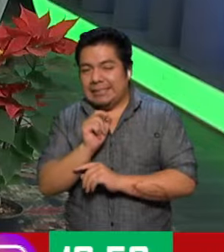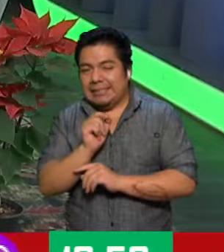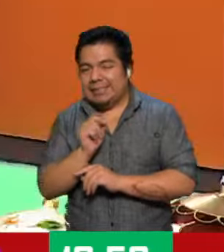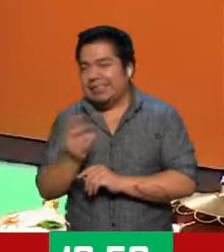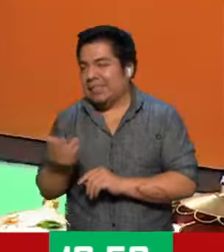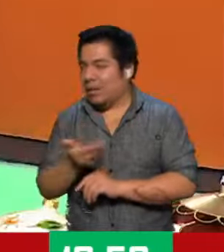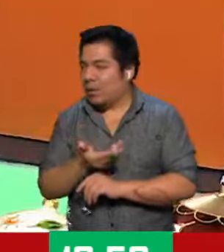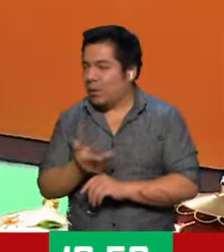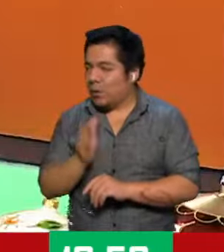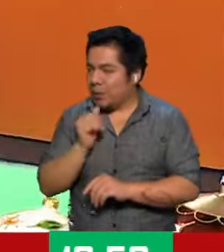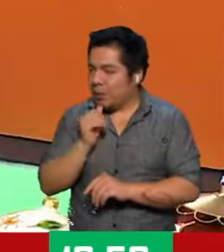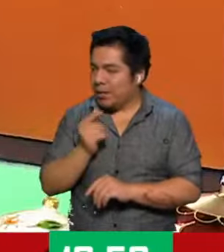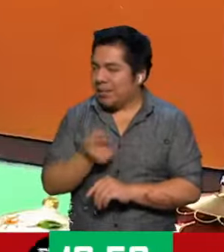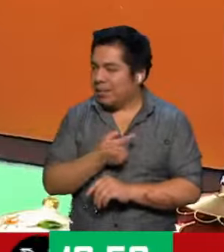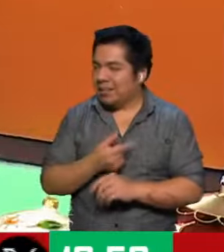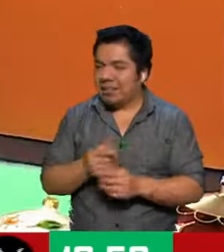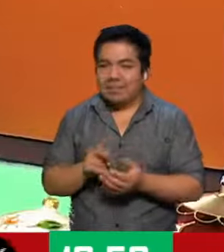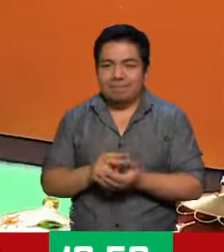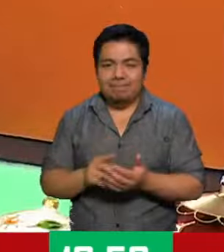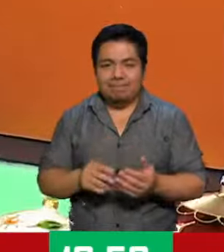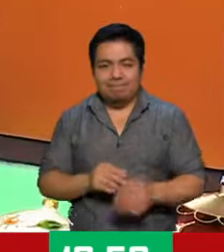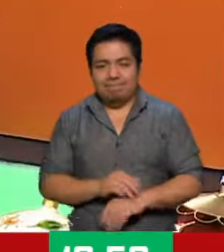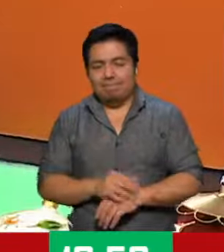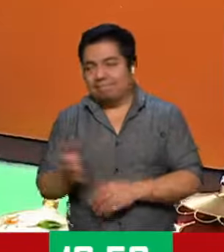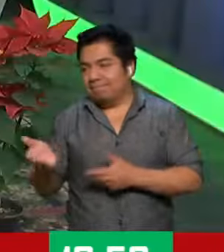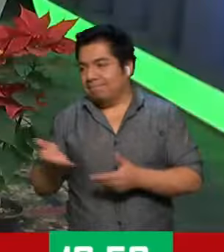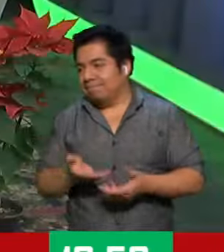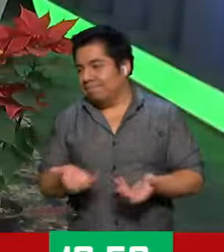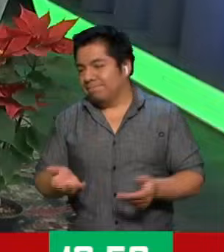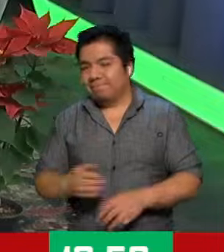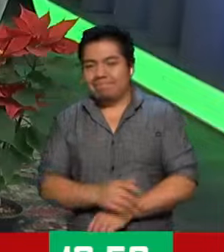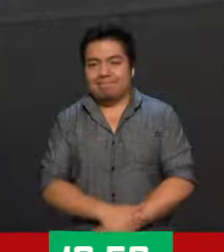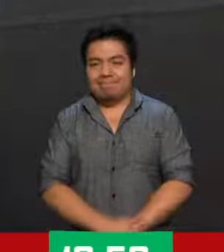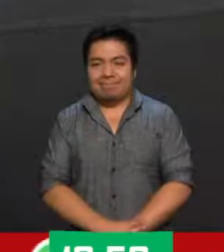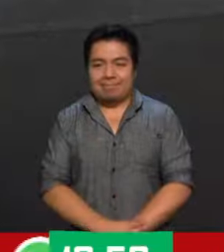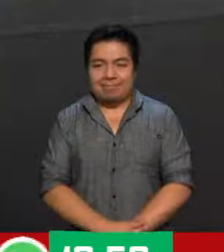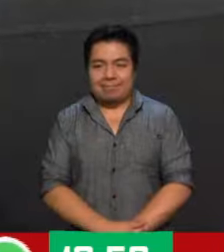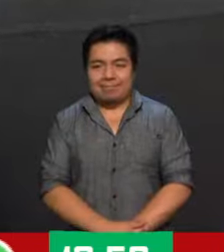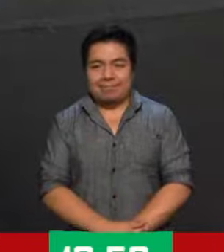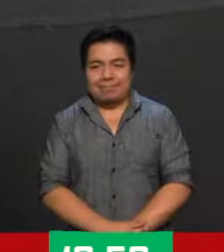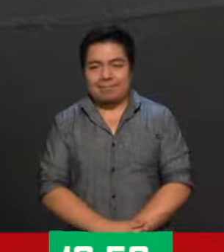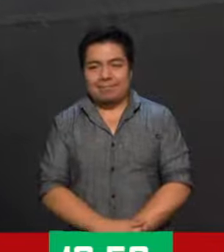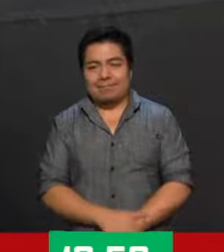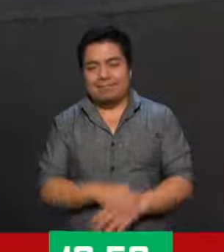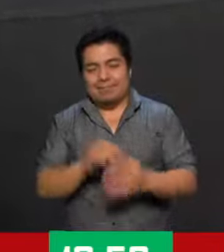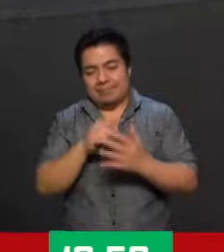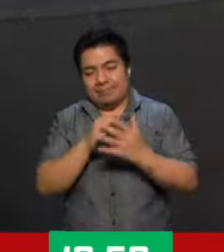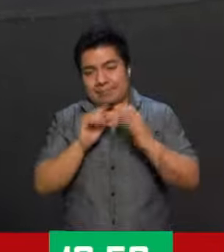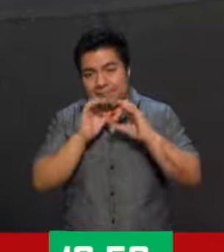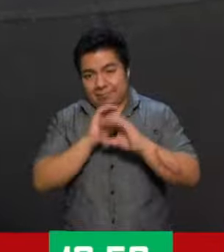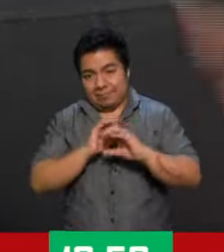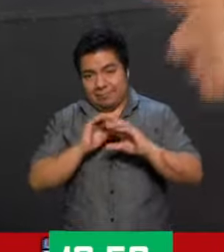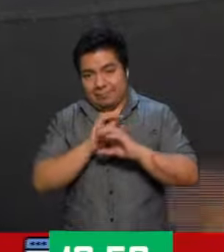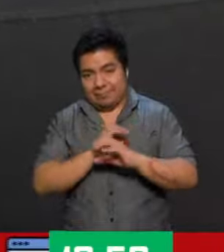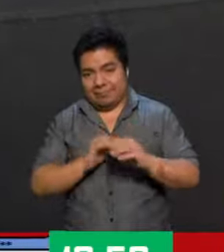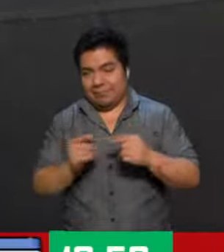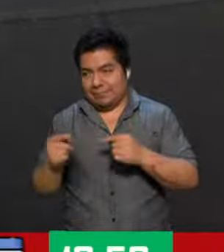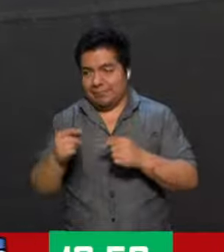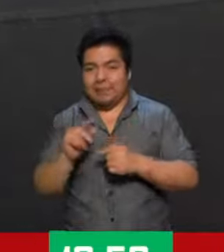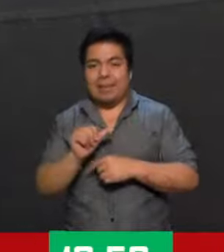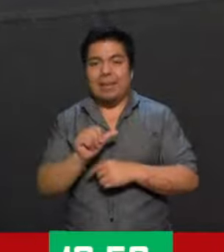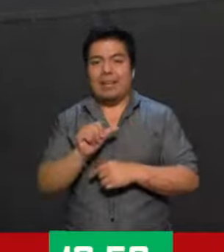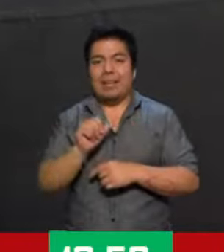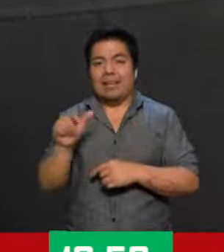señora. Me vale más. ¿Para qué la traen entonces? Bueno, tenemos una canción ahí con... Es de ella. De